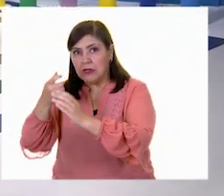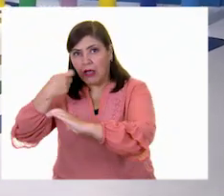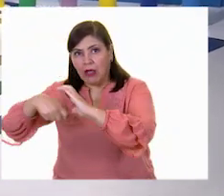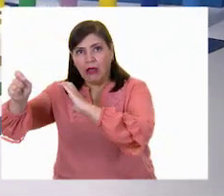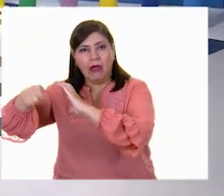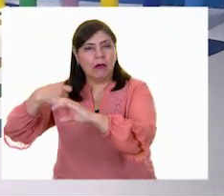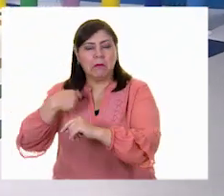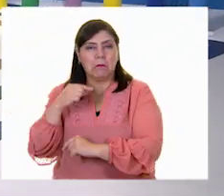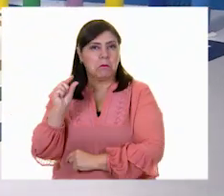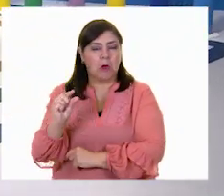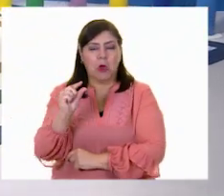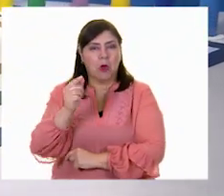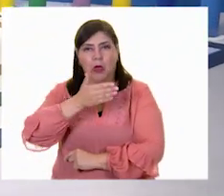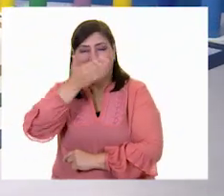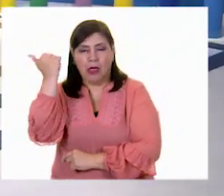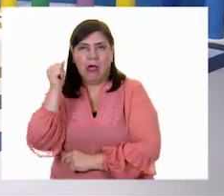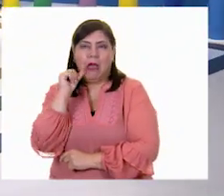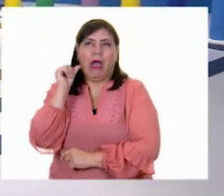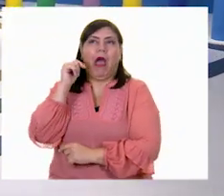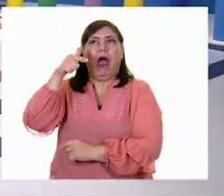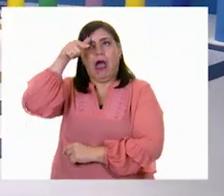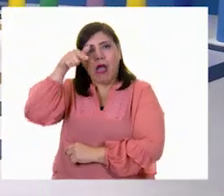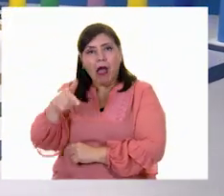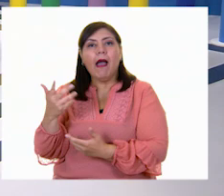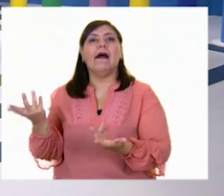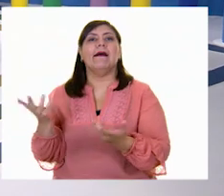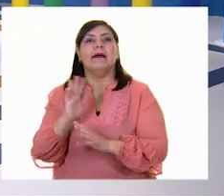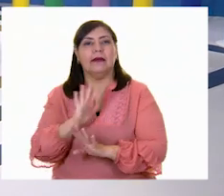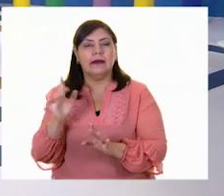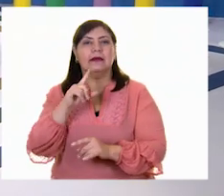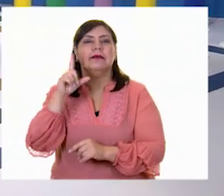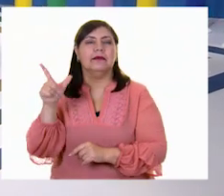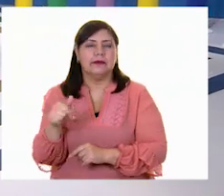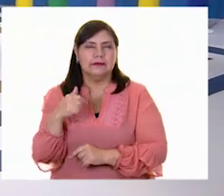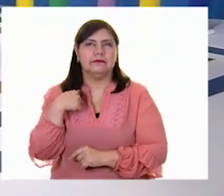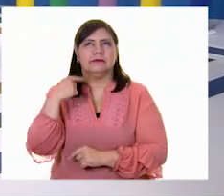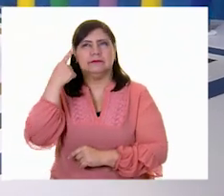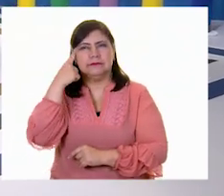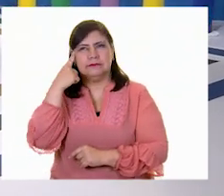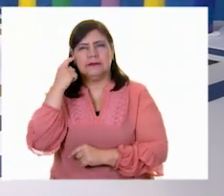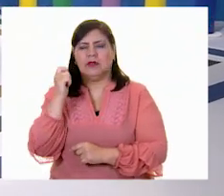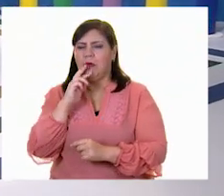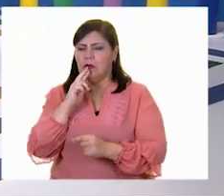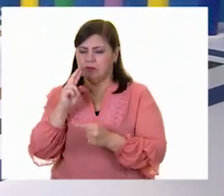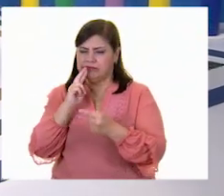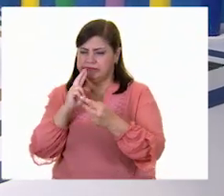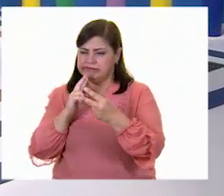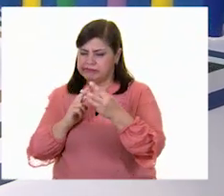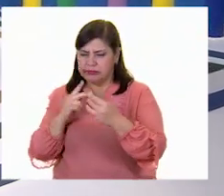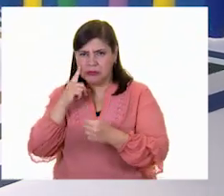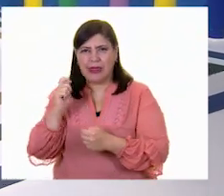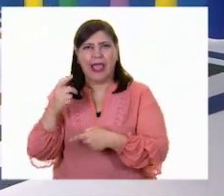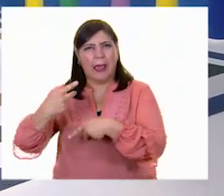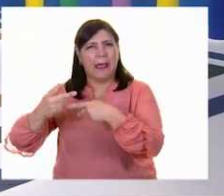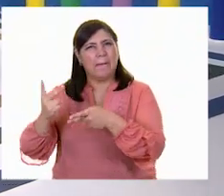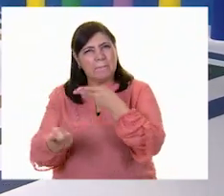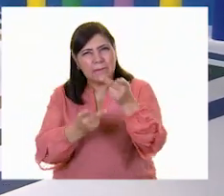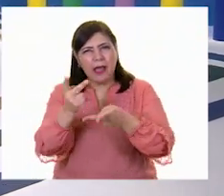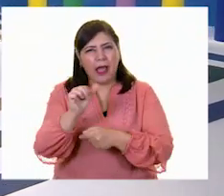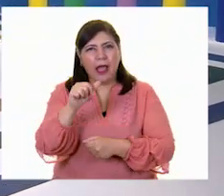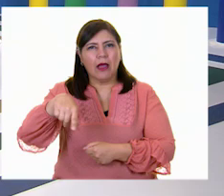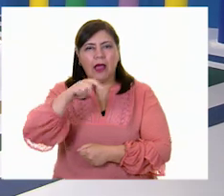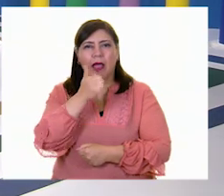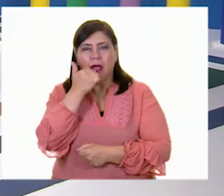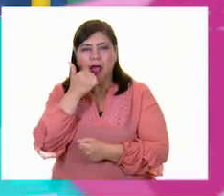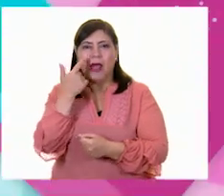sesión de ayer empecé a percatarme de eso, pero lo confirmé más tarde cuando comencé a contestar las preguntas que les planteamos a los estudiantes y que